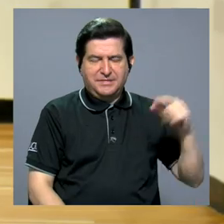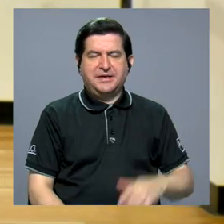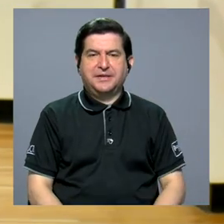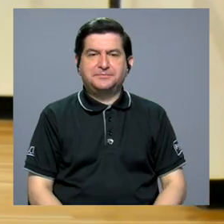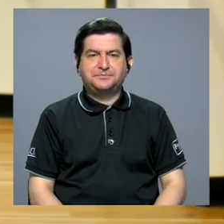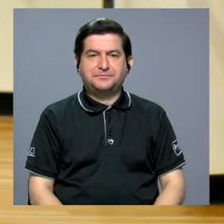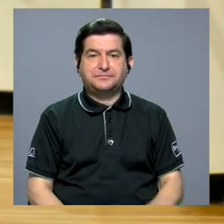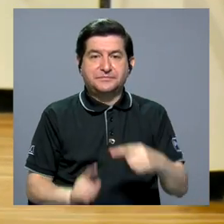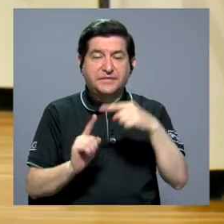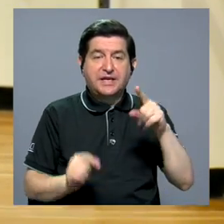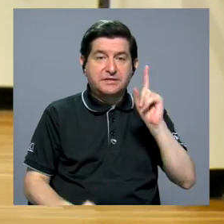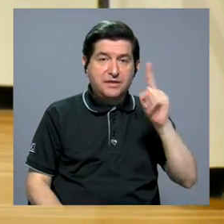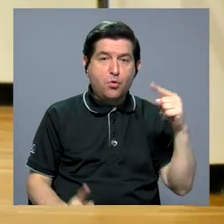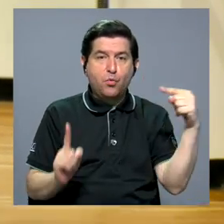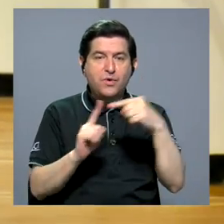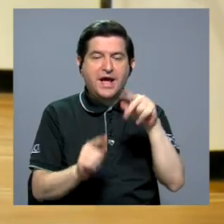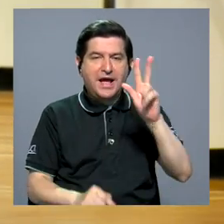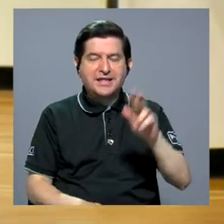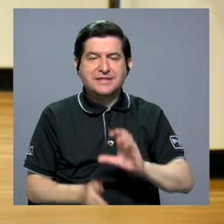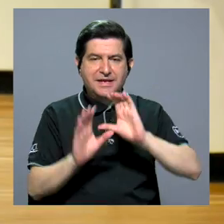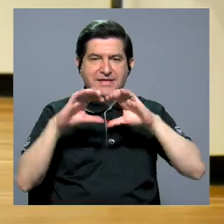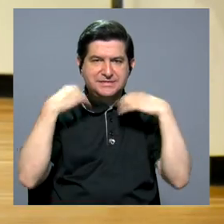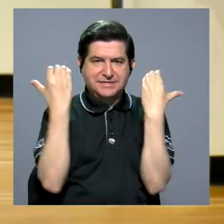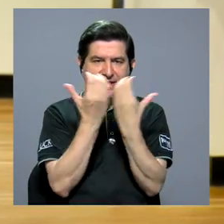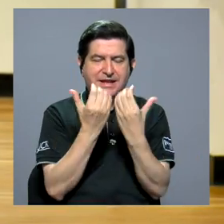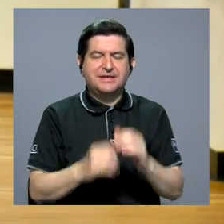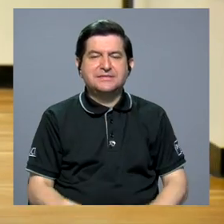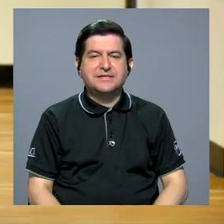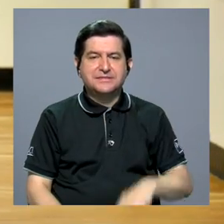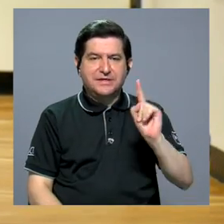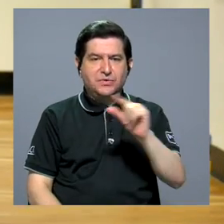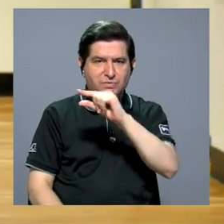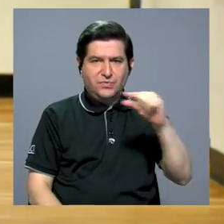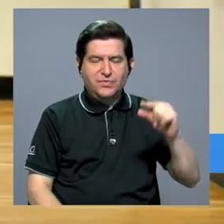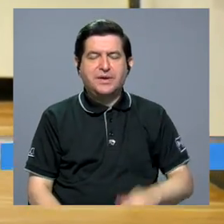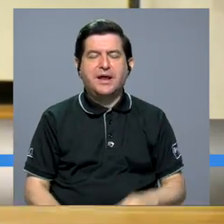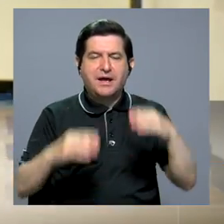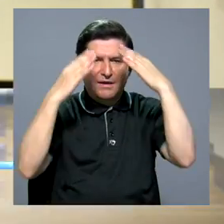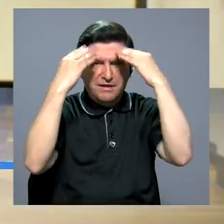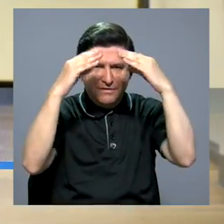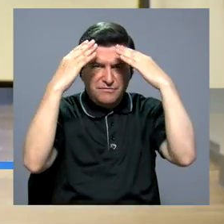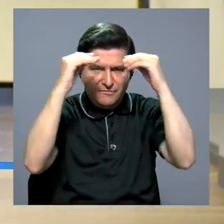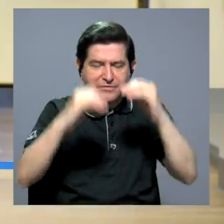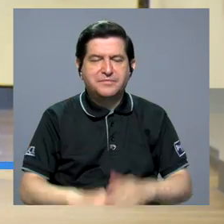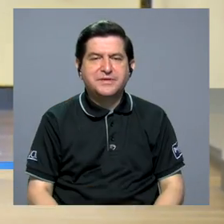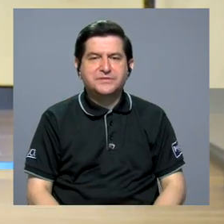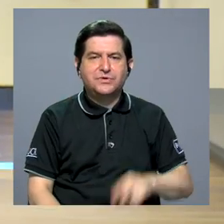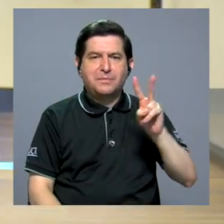la semana, que van desde 1 a 3 clases semanales. Puede